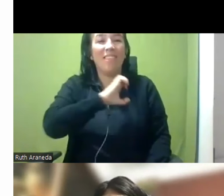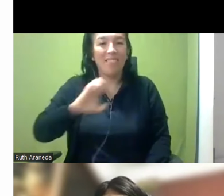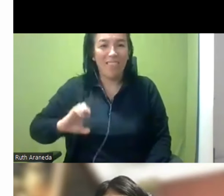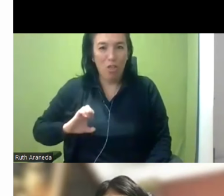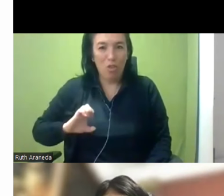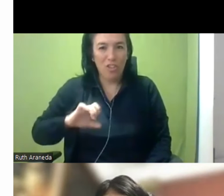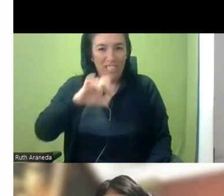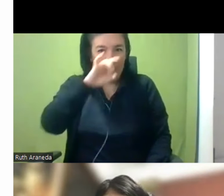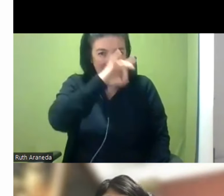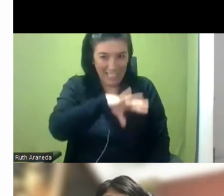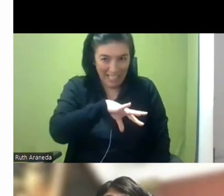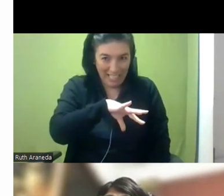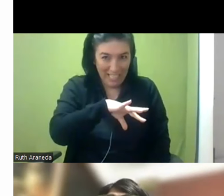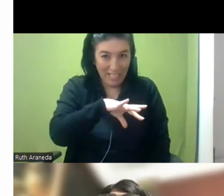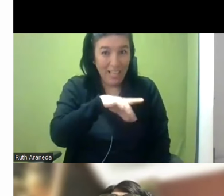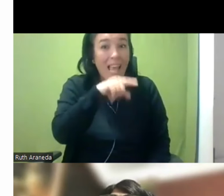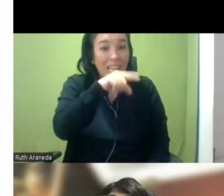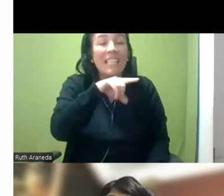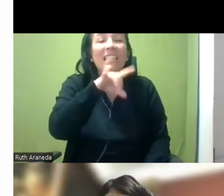donde acopiar el material.